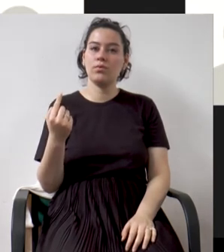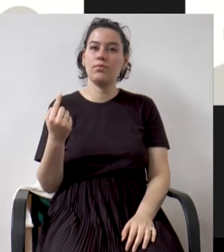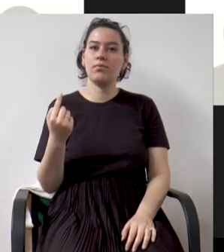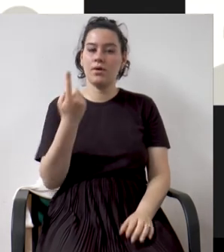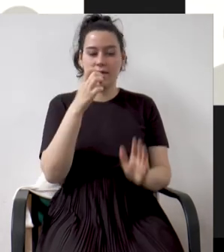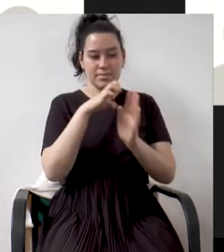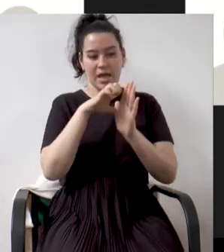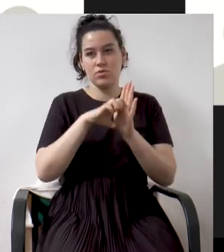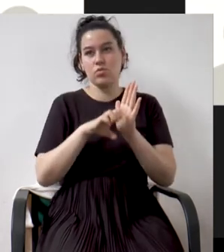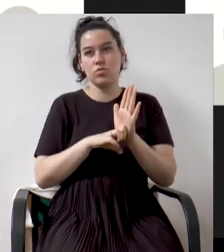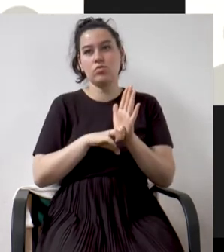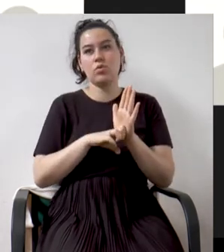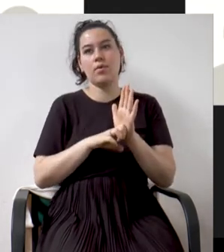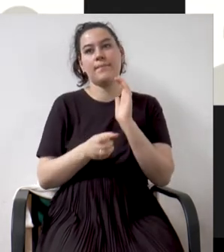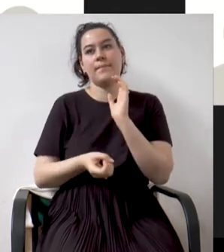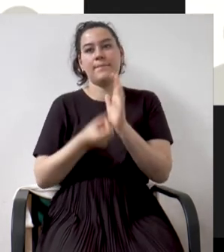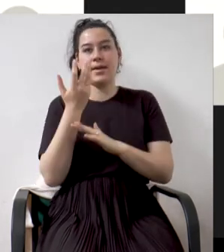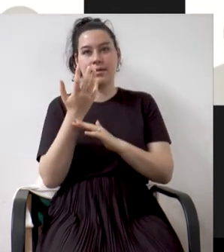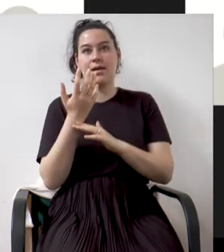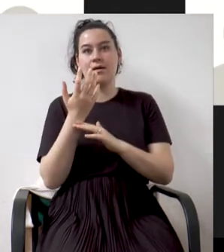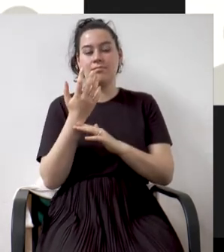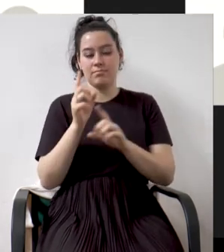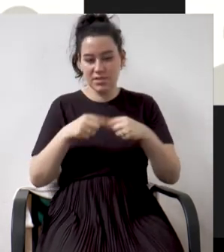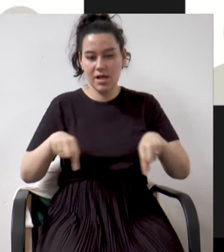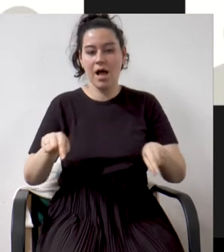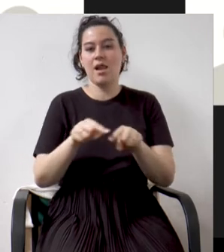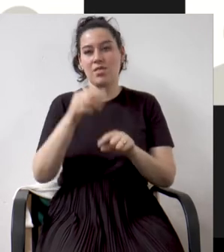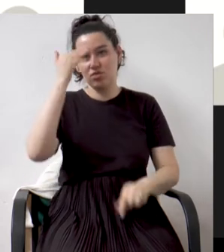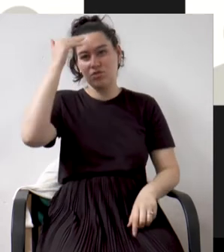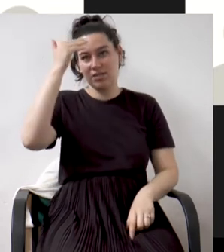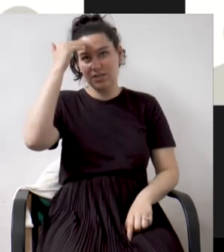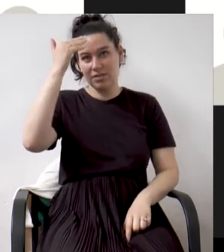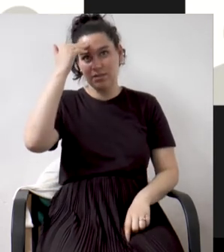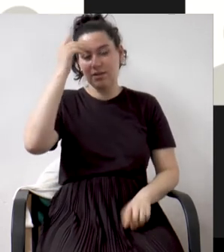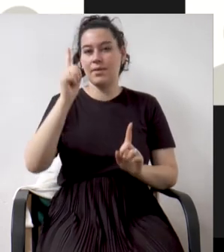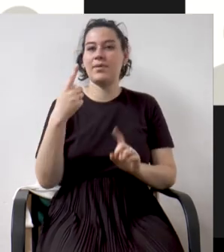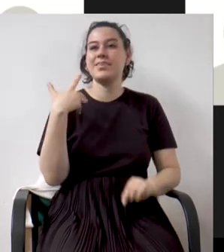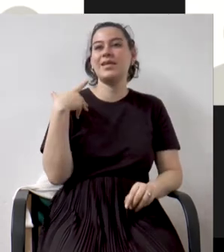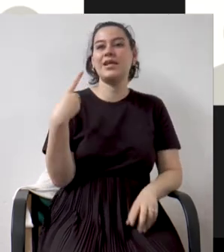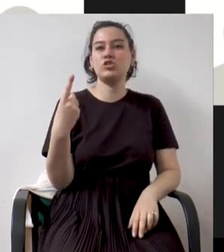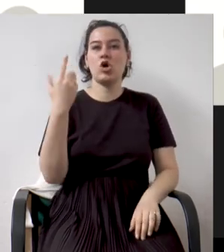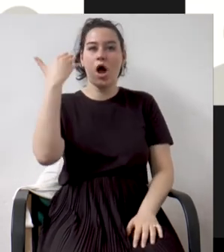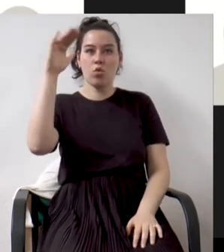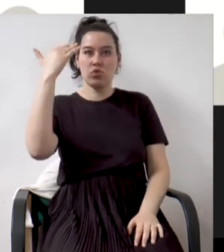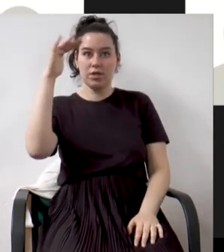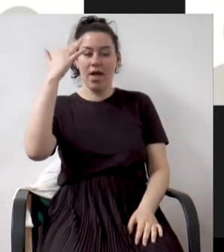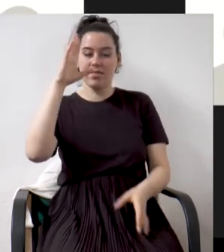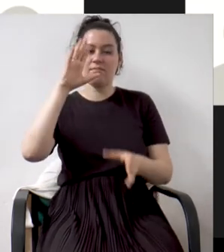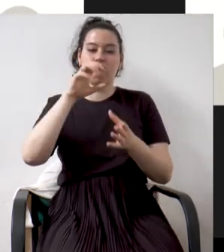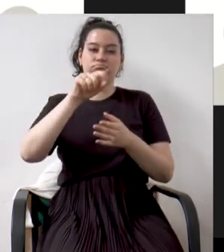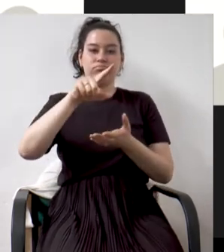para conformar la sala docente de los departamentos y la elección de las autoridades del